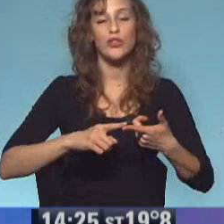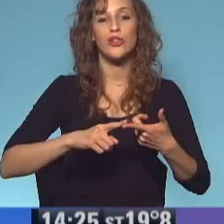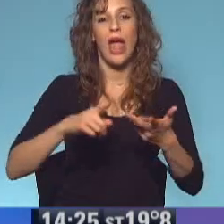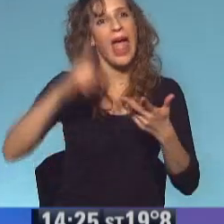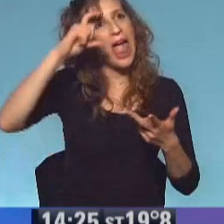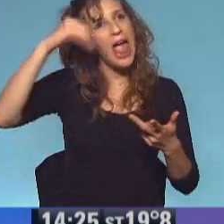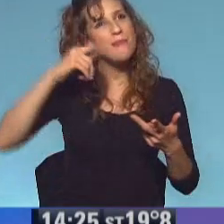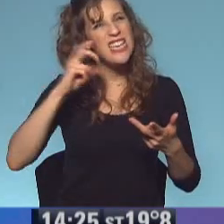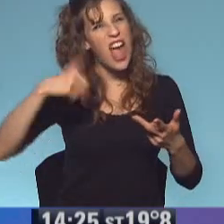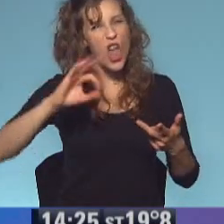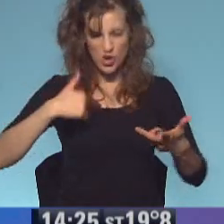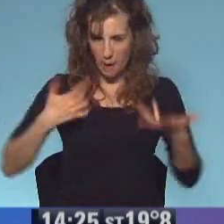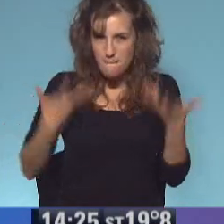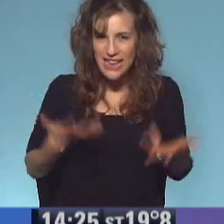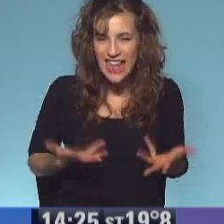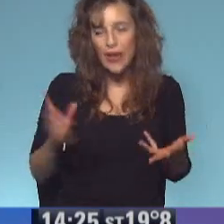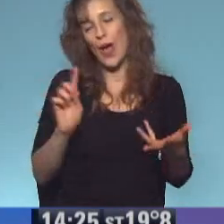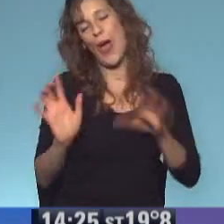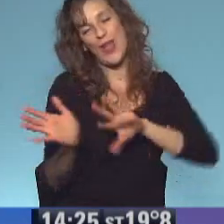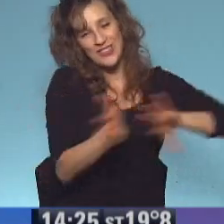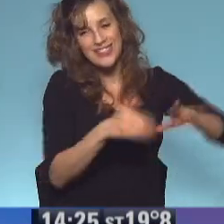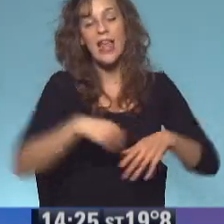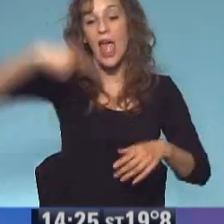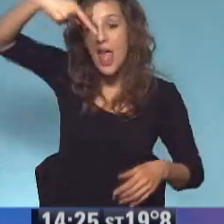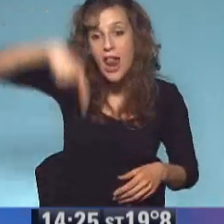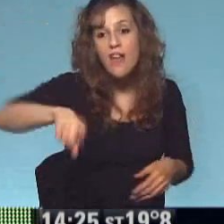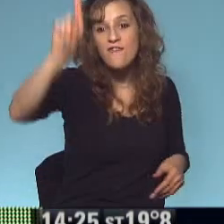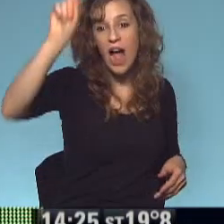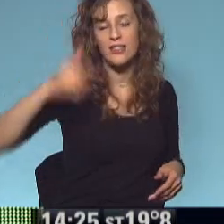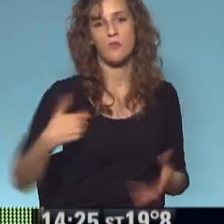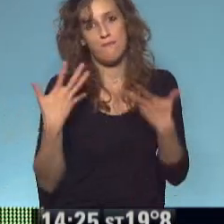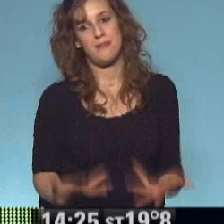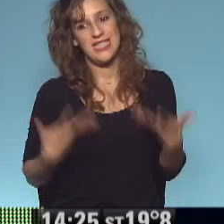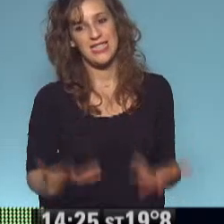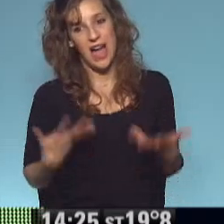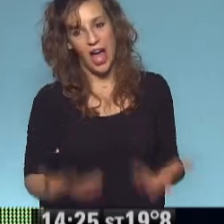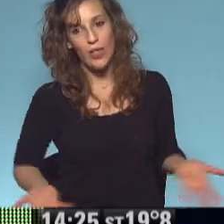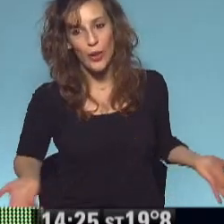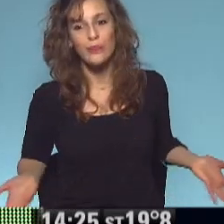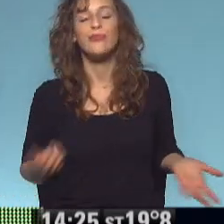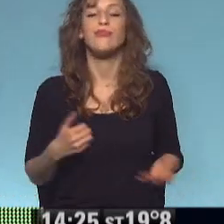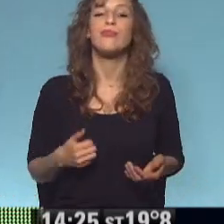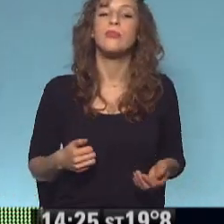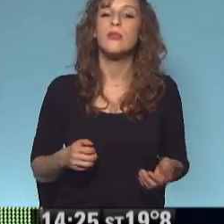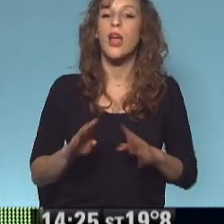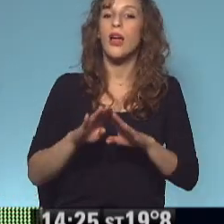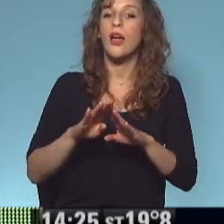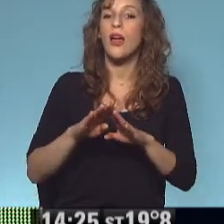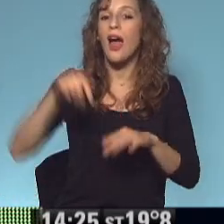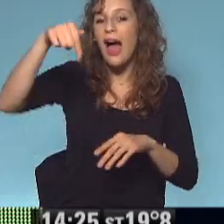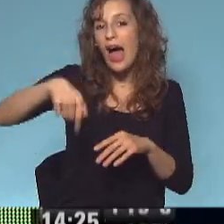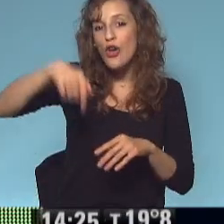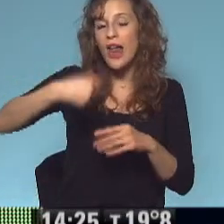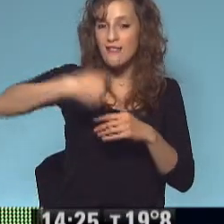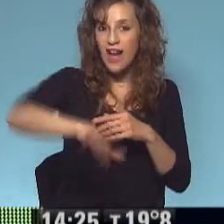¿Por qué? No. Elefante. Elefante, es re pesada. Ballena. Antes de seguir con las palabras que después seguimos, vamos a hacer un juego con